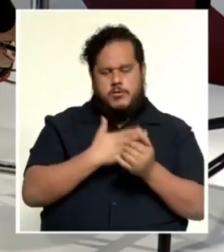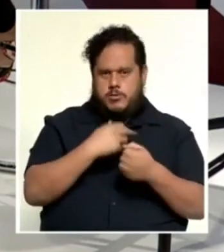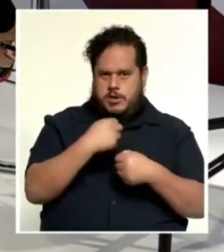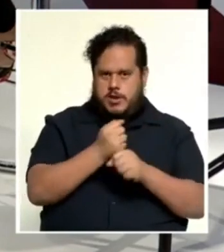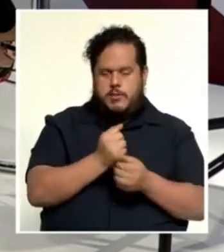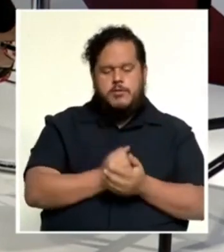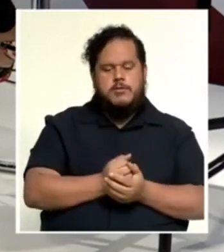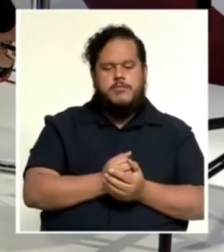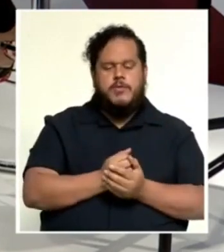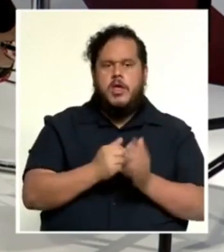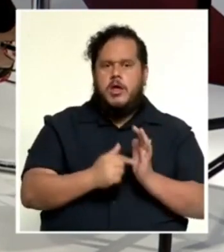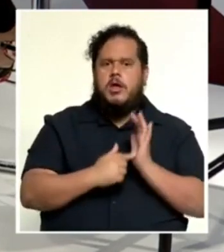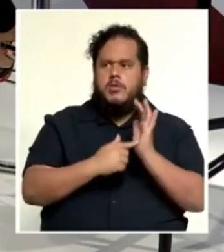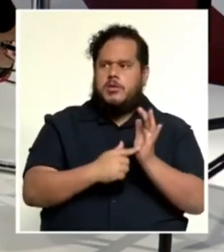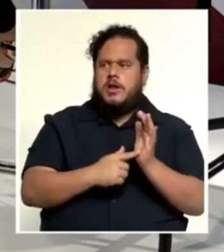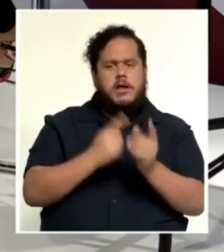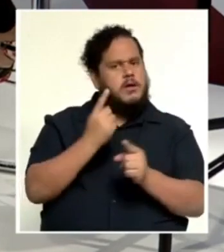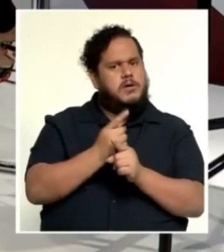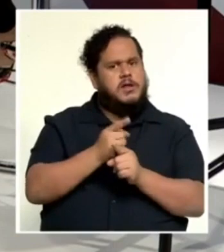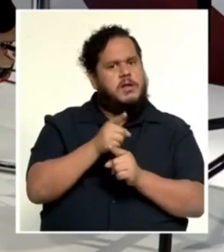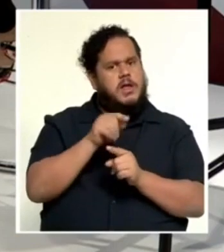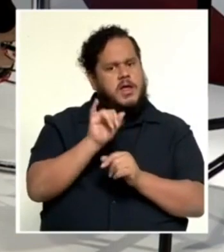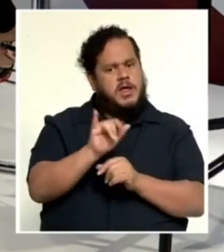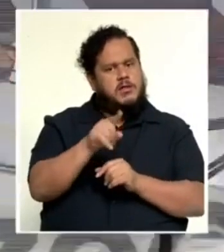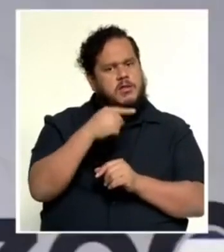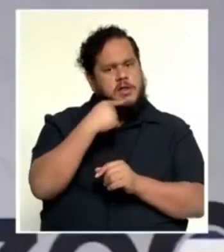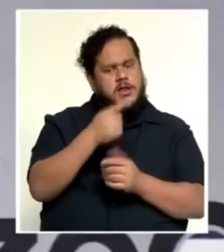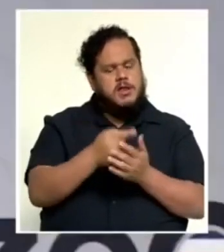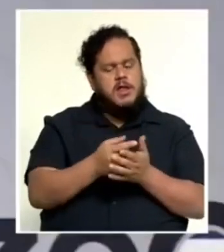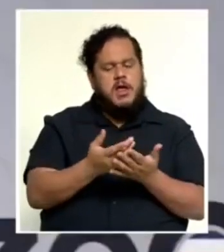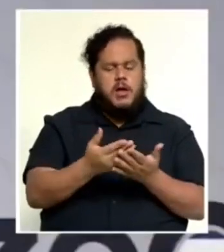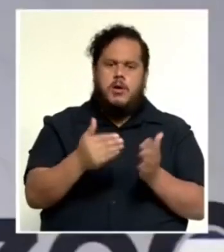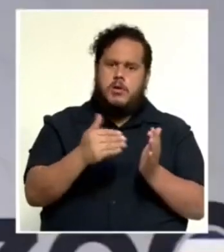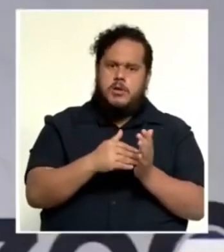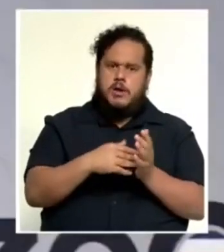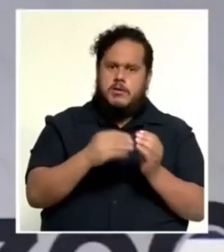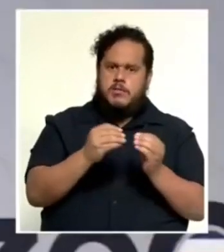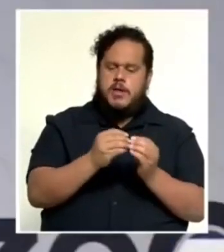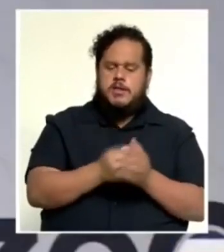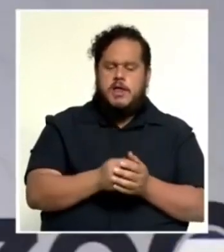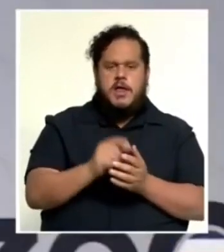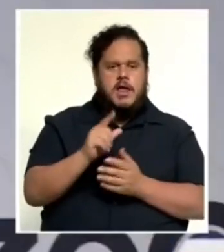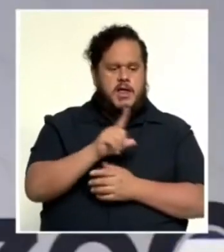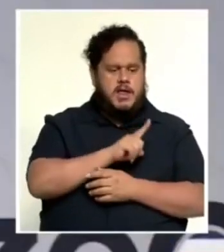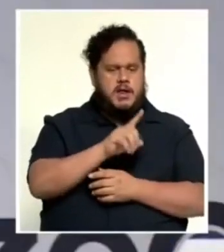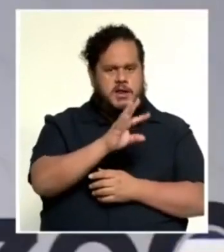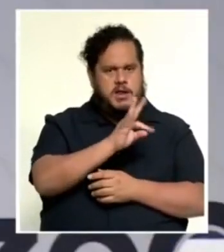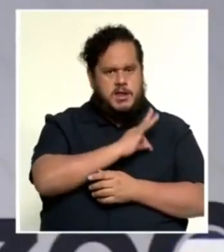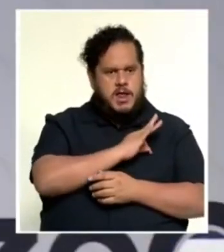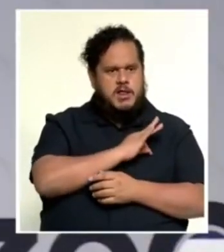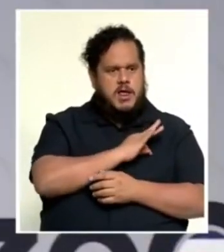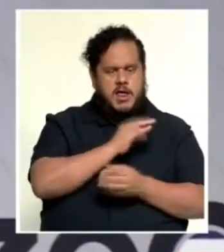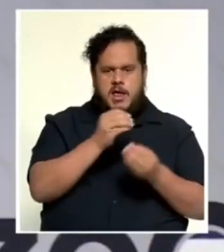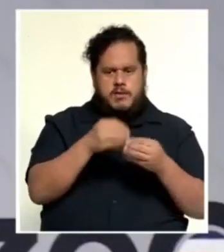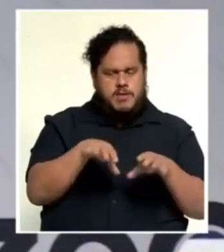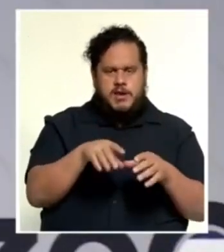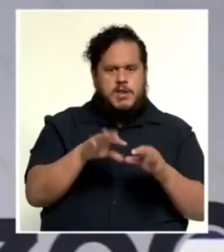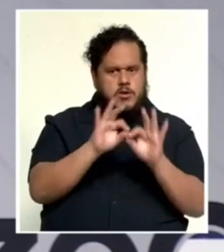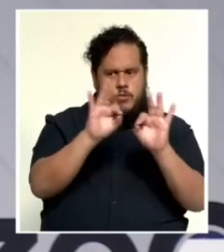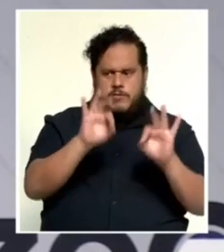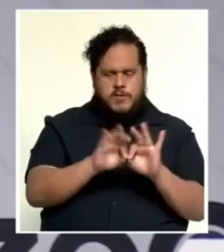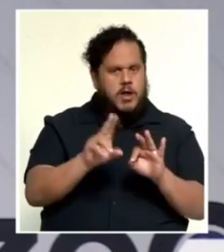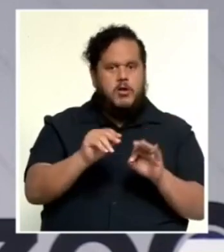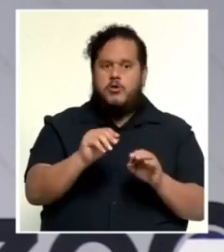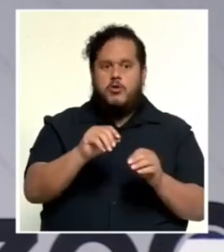Elecciones, mostraba que efectivamente esto que estás diciendo se corrobora una vez más. Doña Linet Saborío pierde como figura, no pierde necesariamente